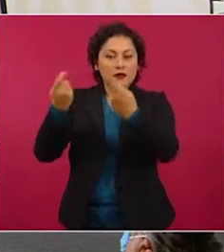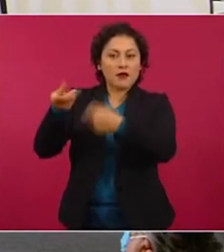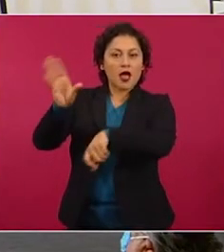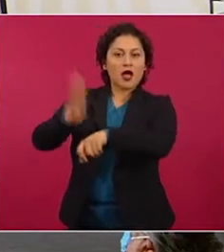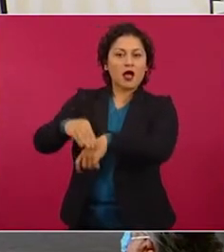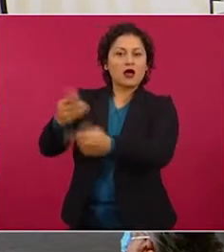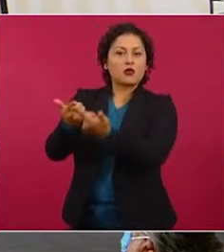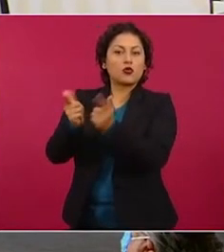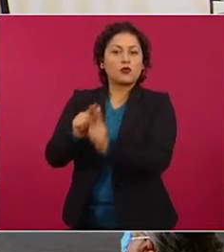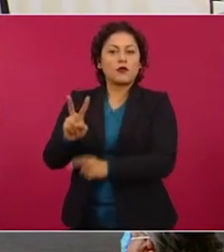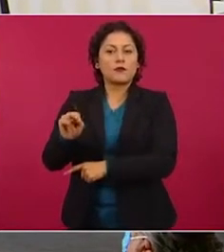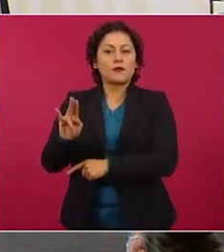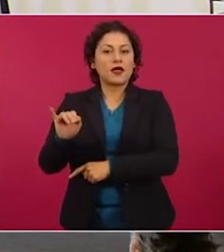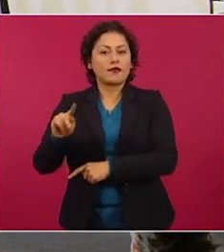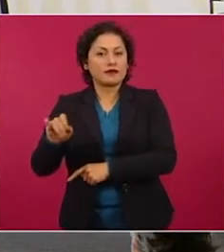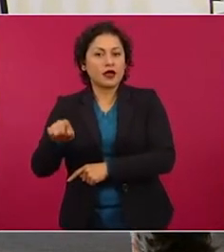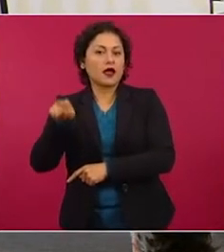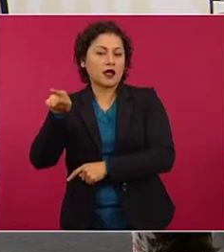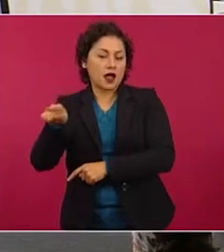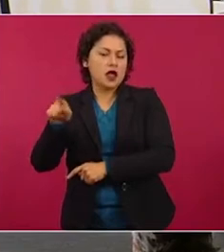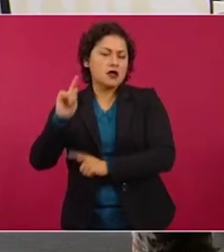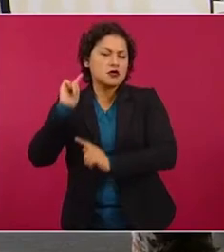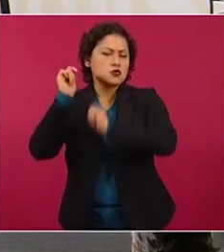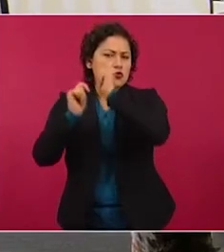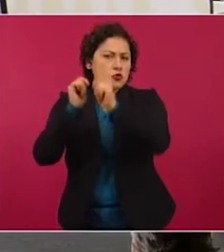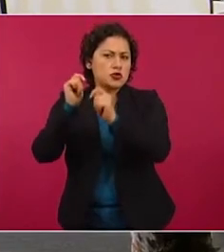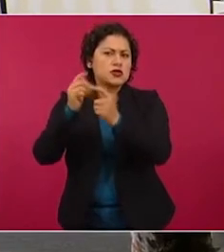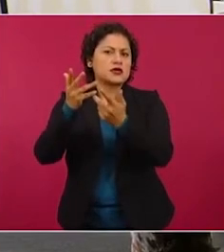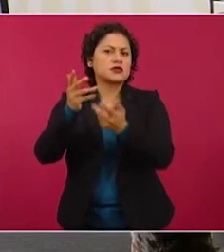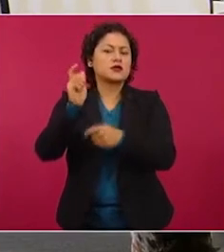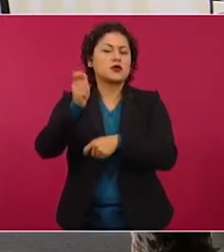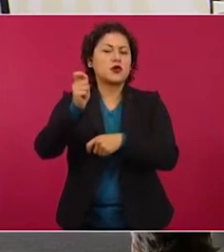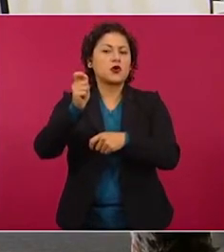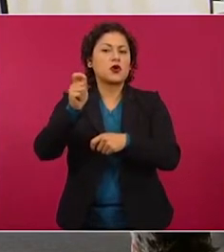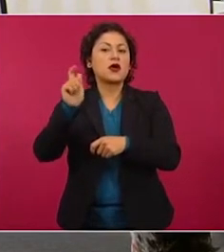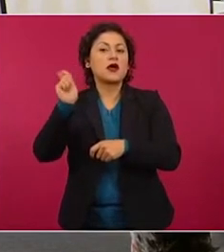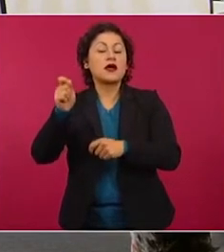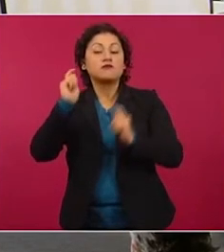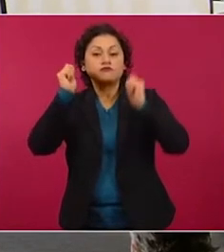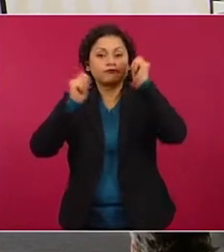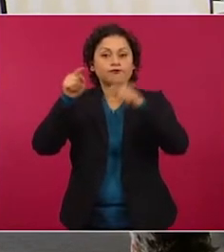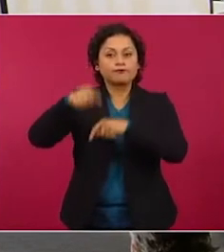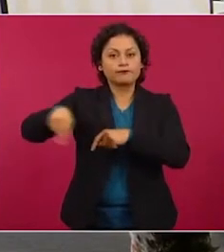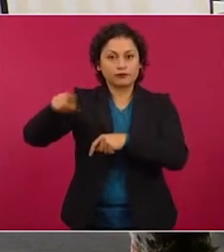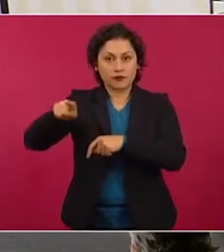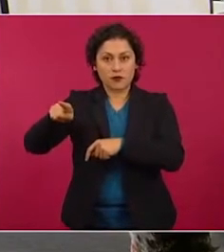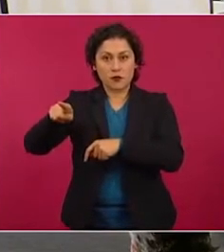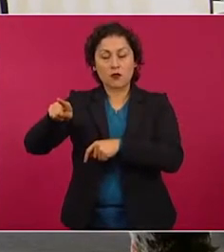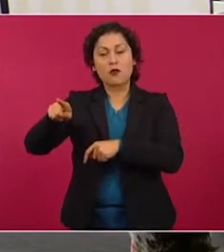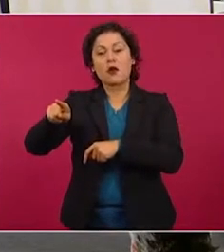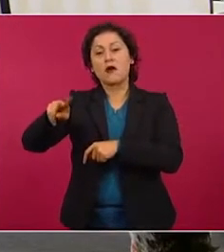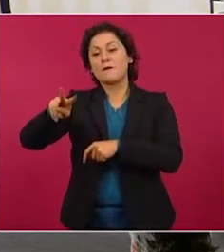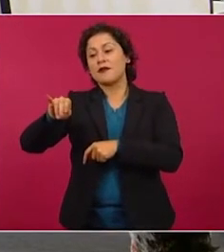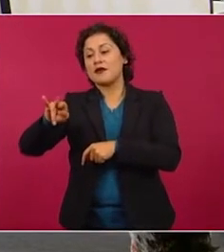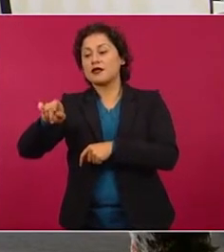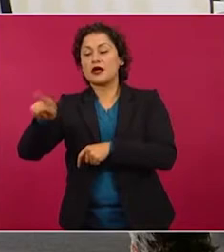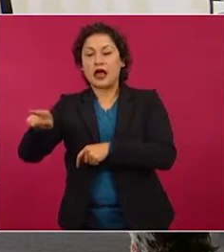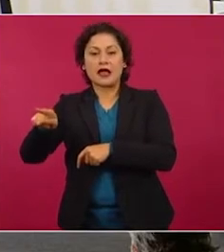Vidanta, consorcio turístico, propiedad de Daniel Chávez, supervisor sin paga del Tren